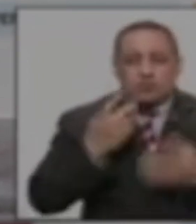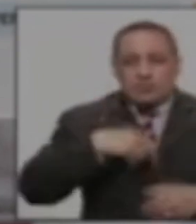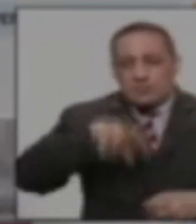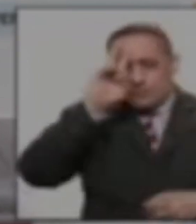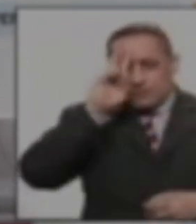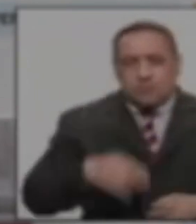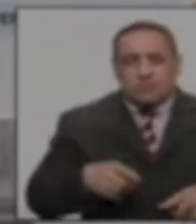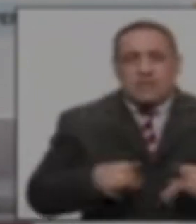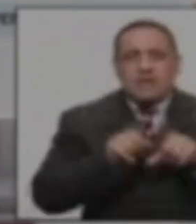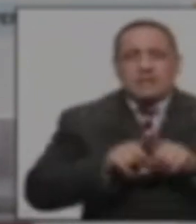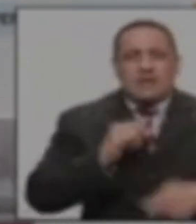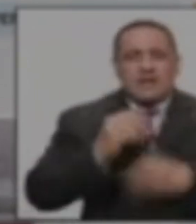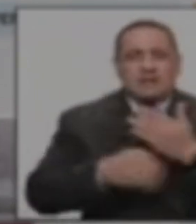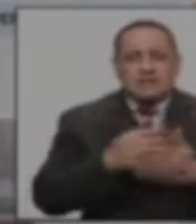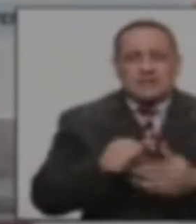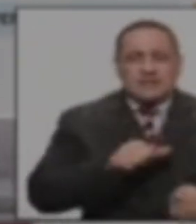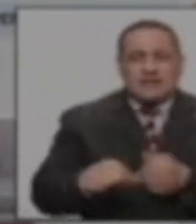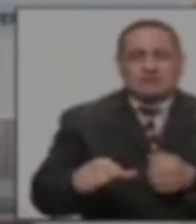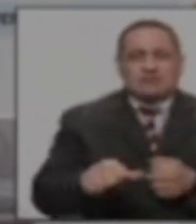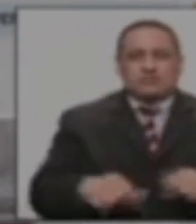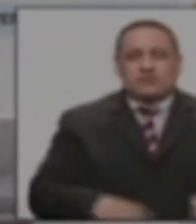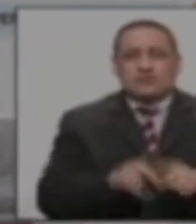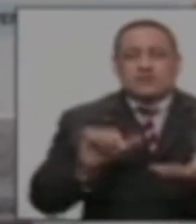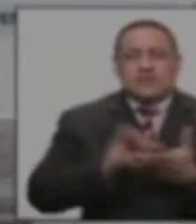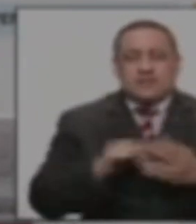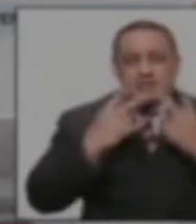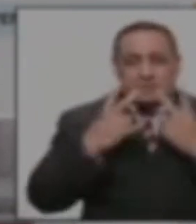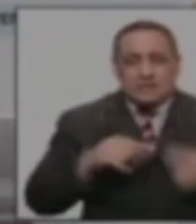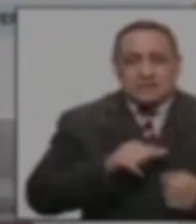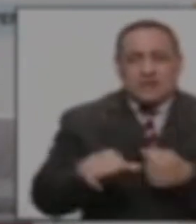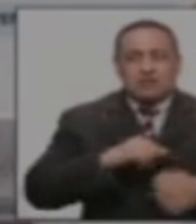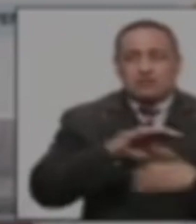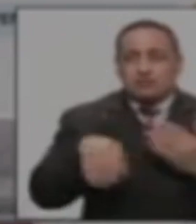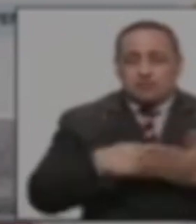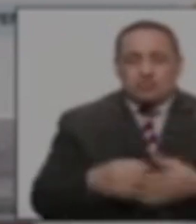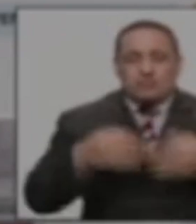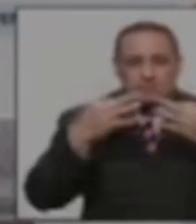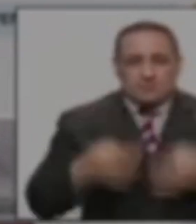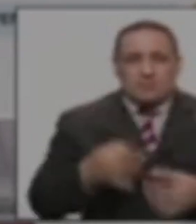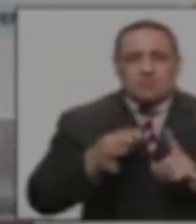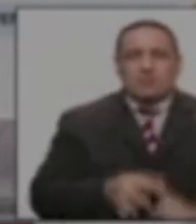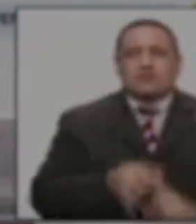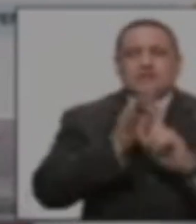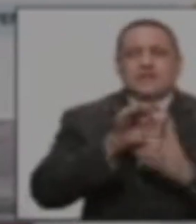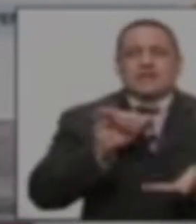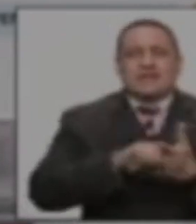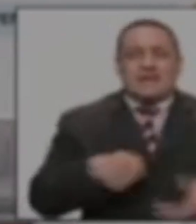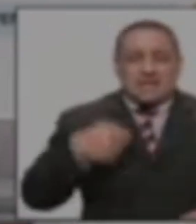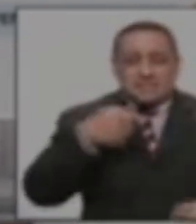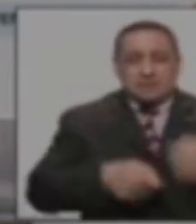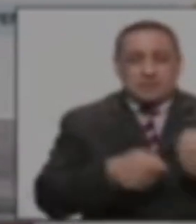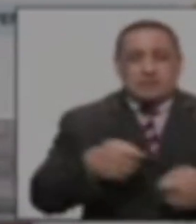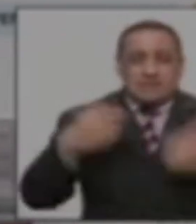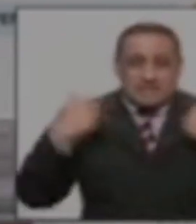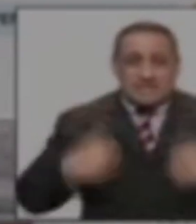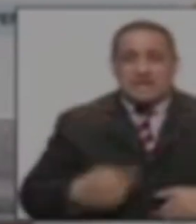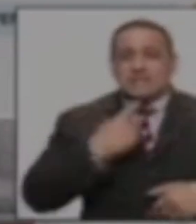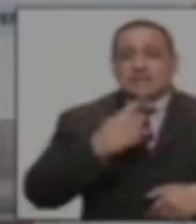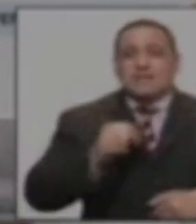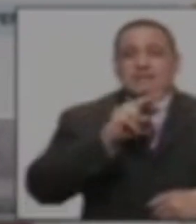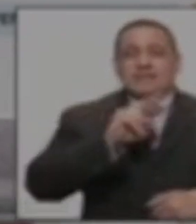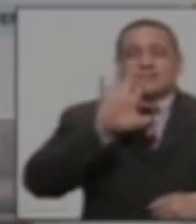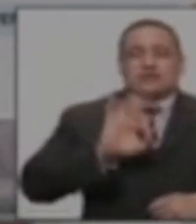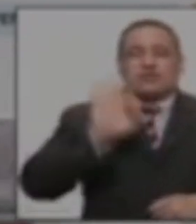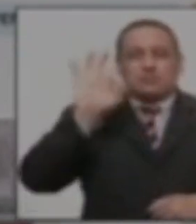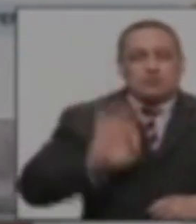el país no le da eficacia al gasto público para que el gasto público sea más eficaz hay que priorizar que las inversiones que ya están al